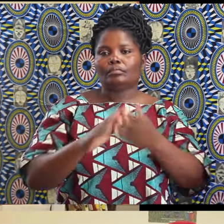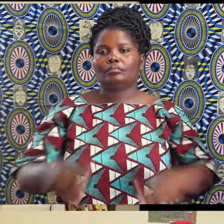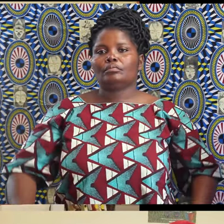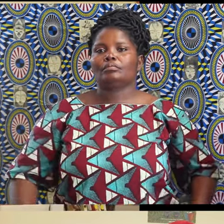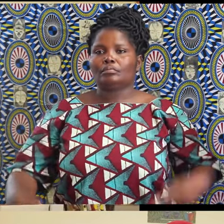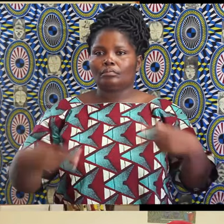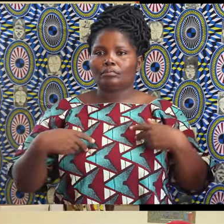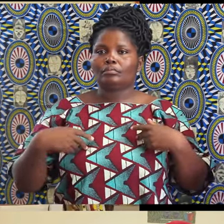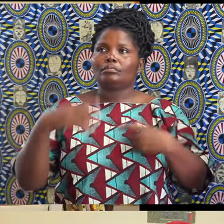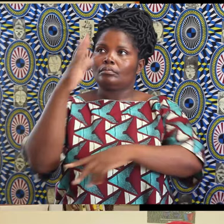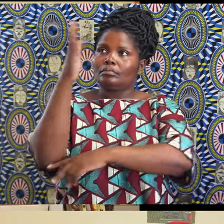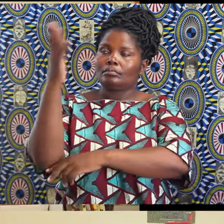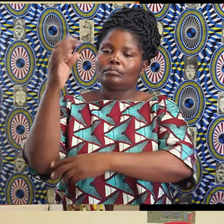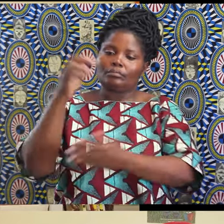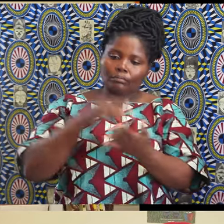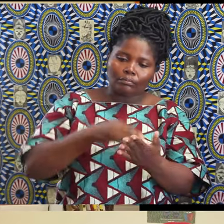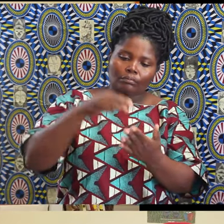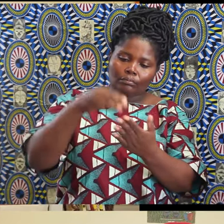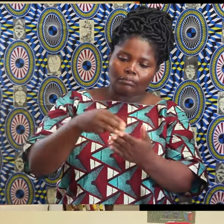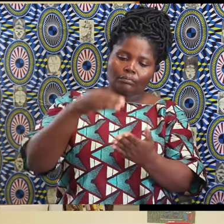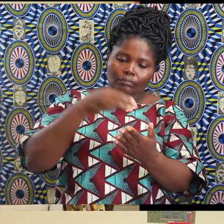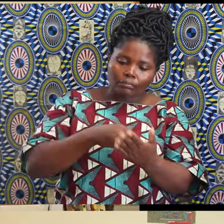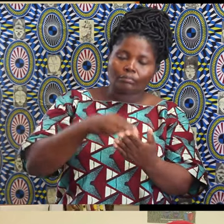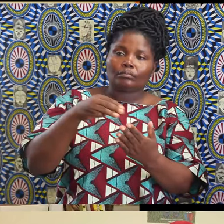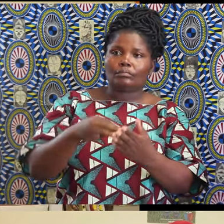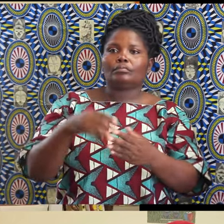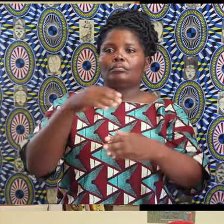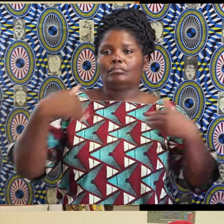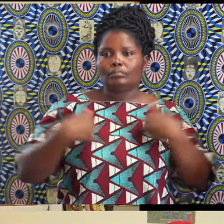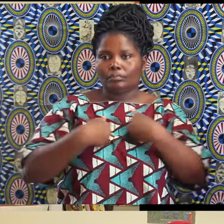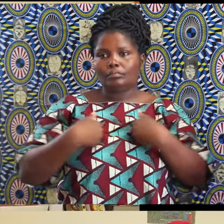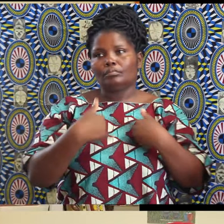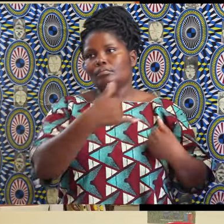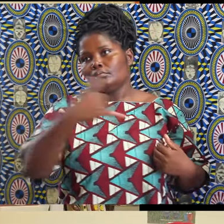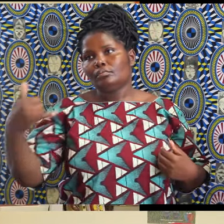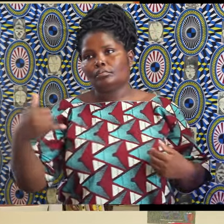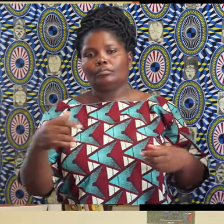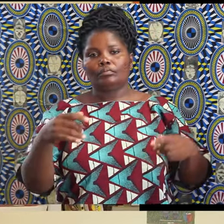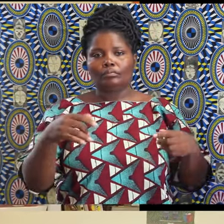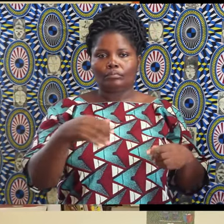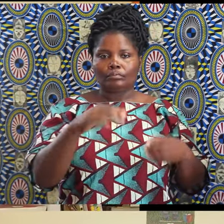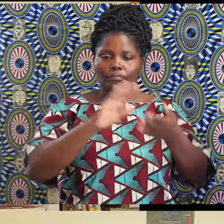viven millones y millones de animales y en las ciudades también.